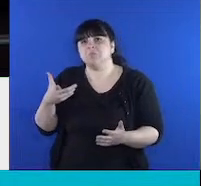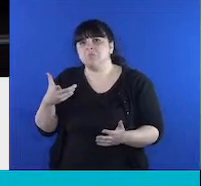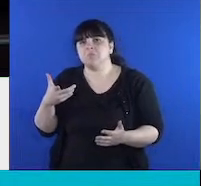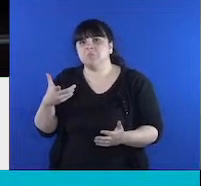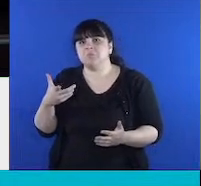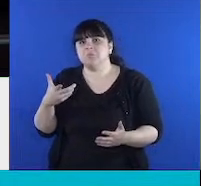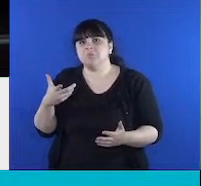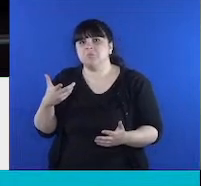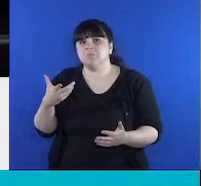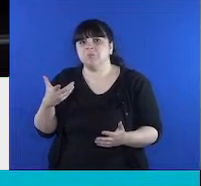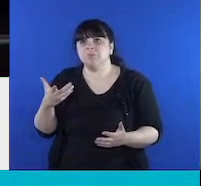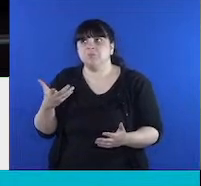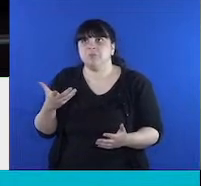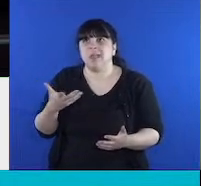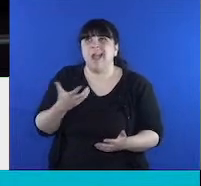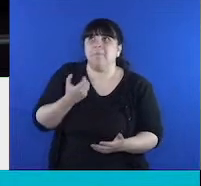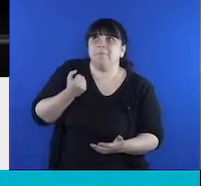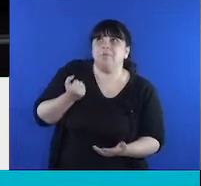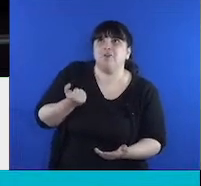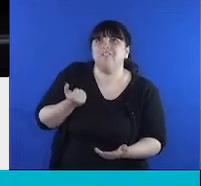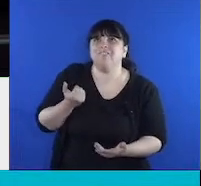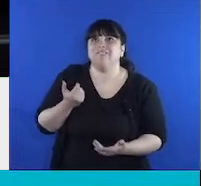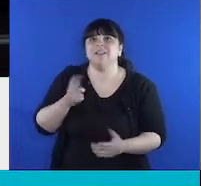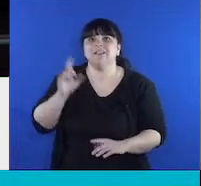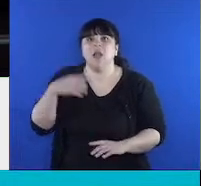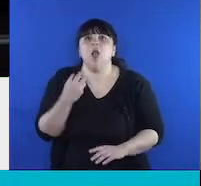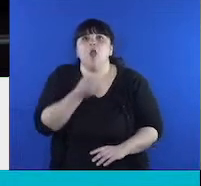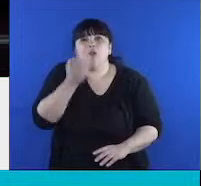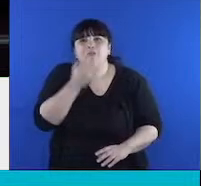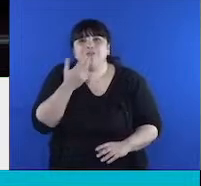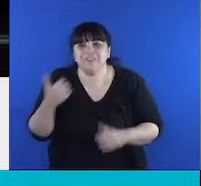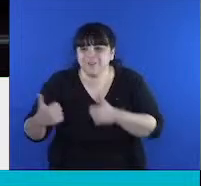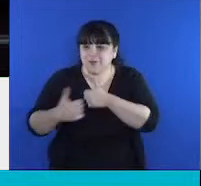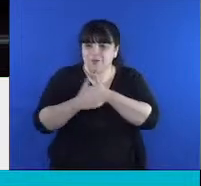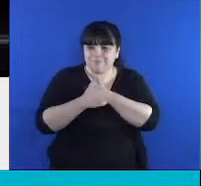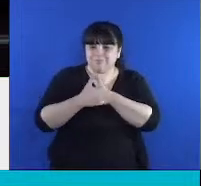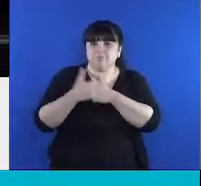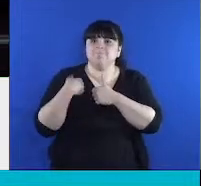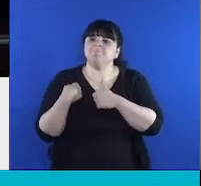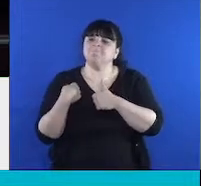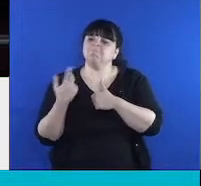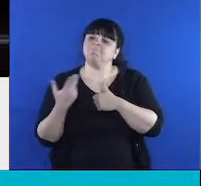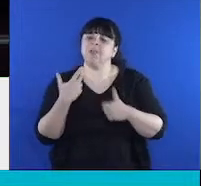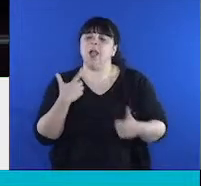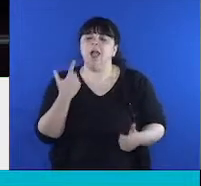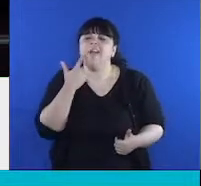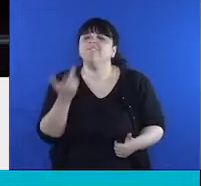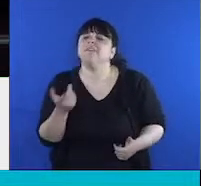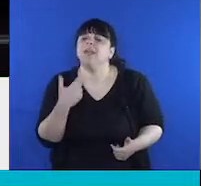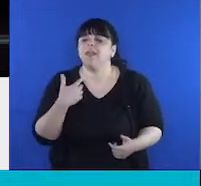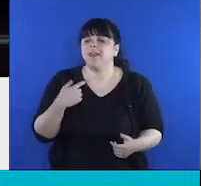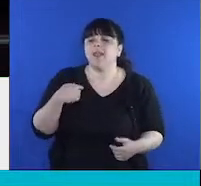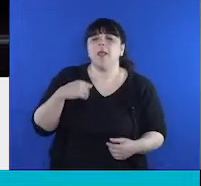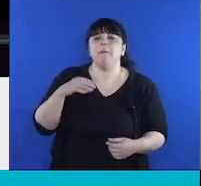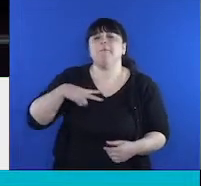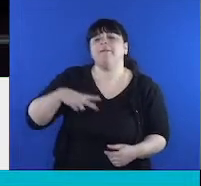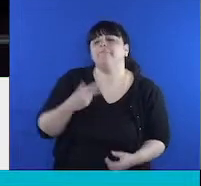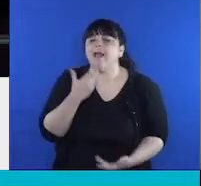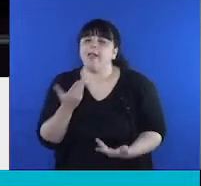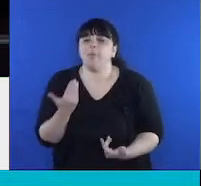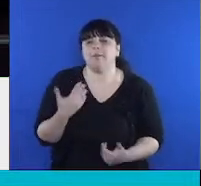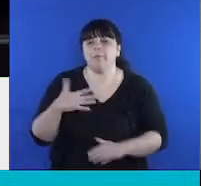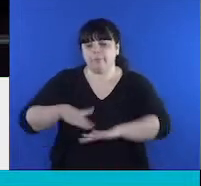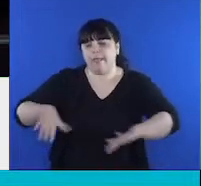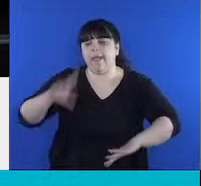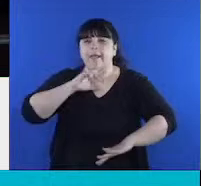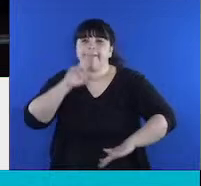el acto de la confesión, le hacen preguntas íntimas a las niñas y a los adolescentes que van a confesarse.